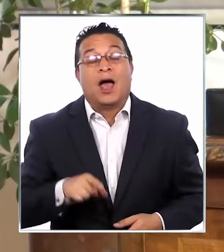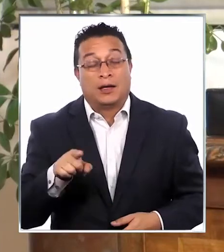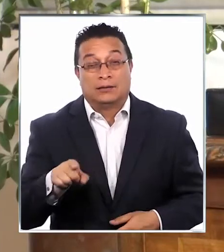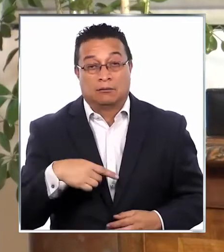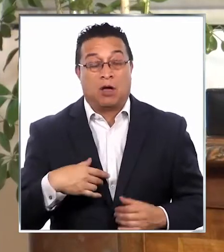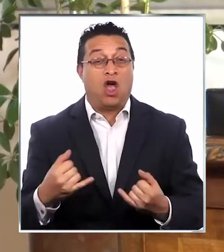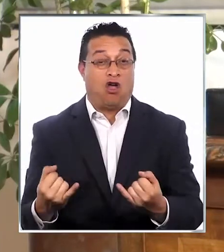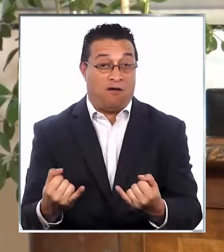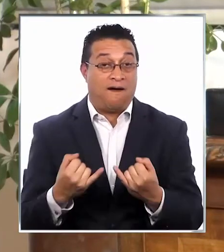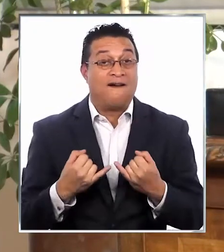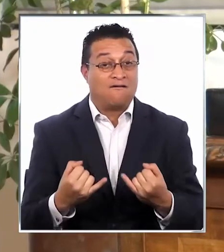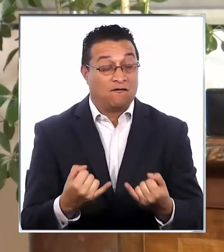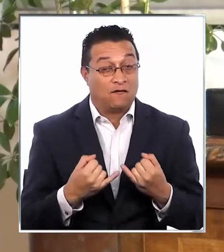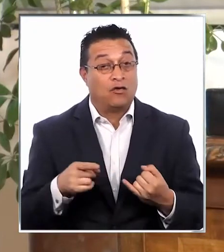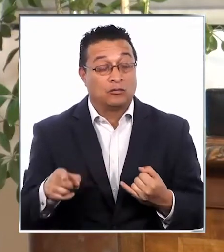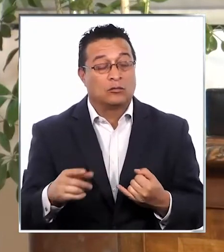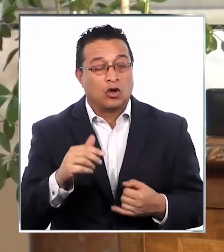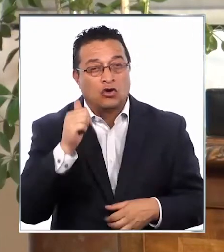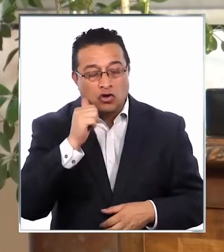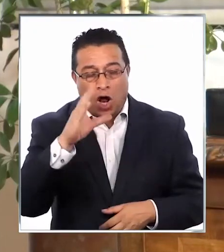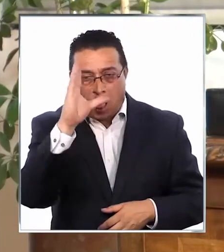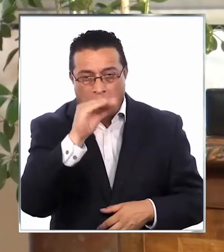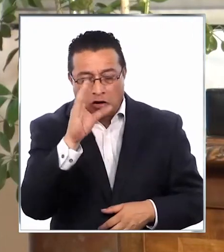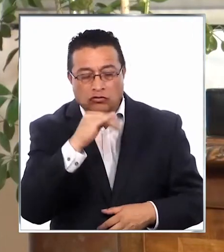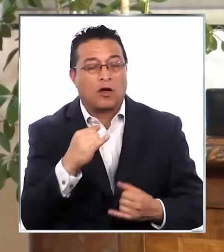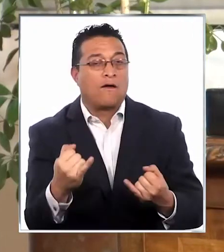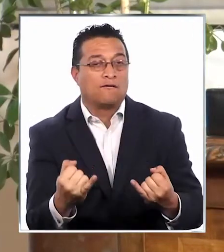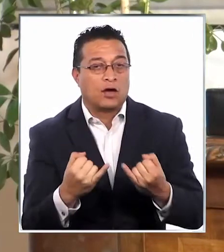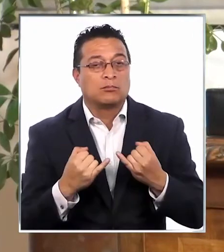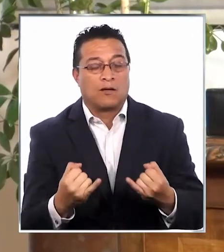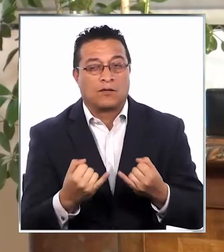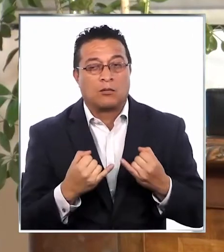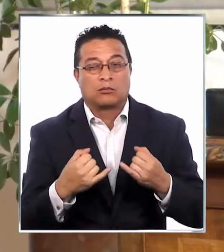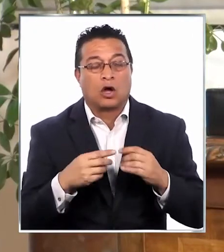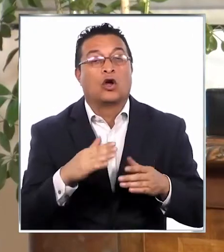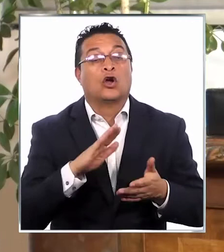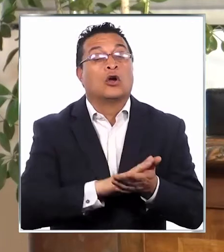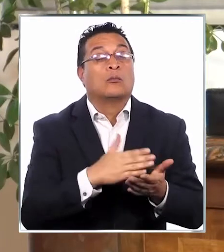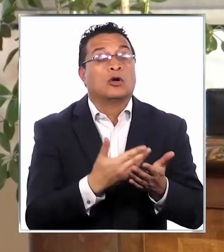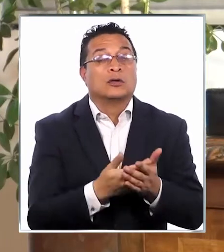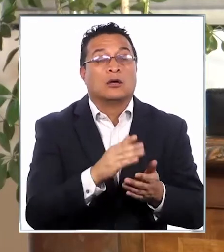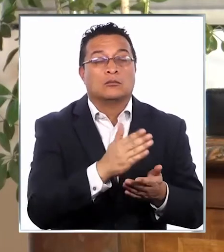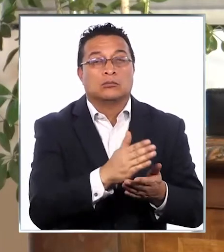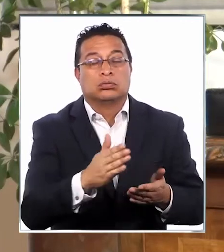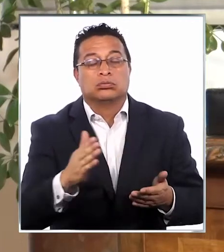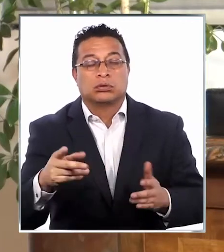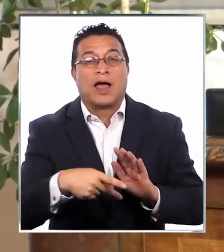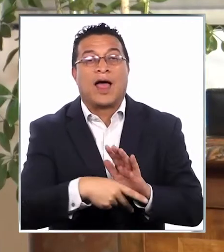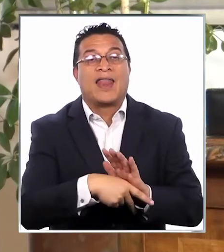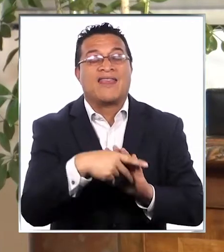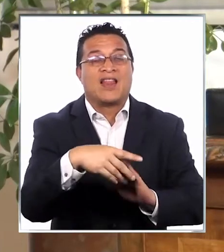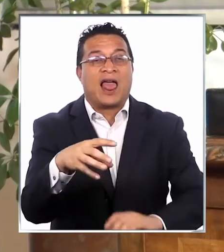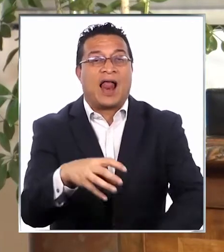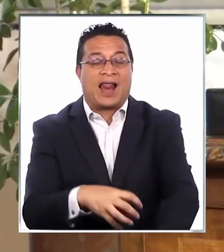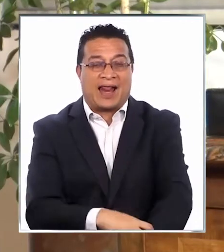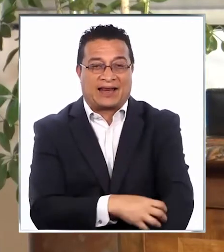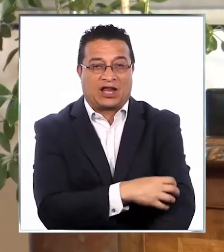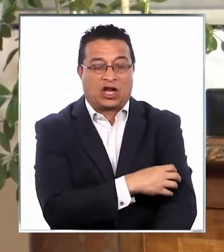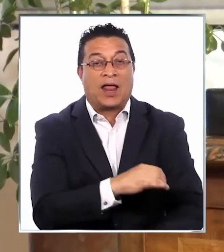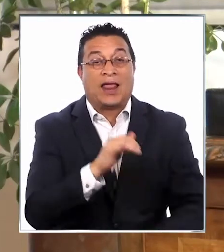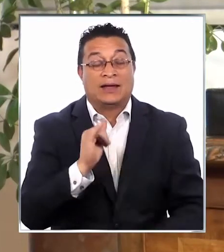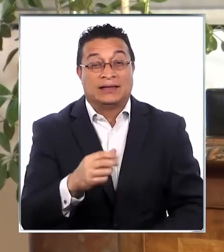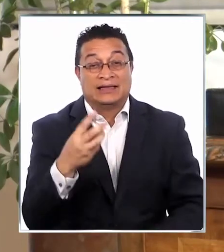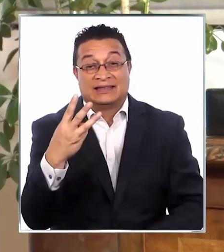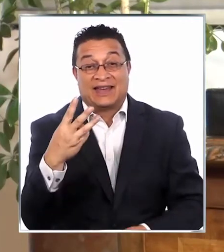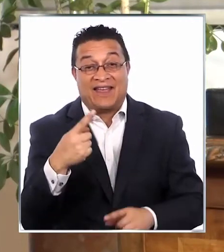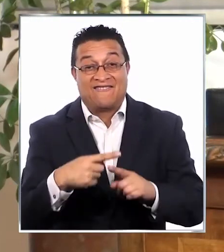un informe prácticamente todas las noches sobre la evolución de los casos a nivel regional